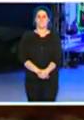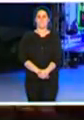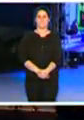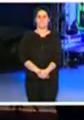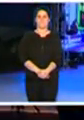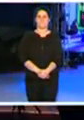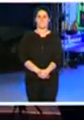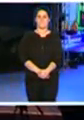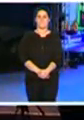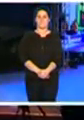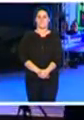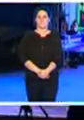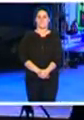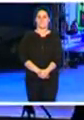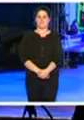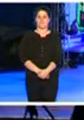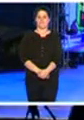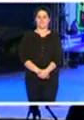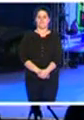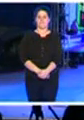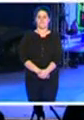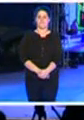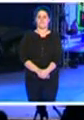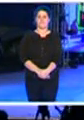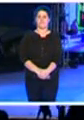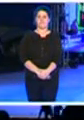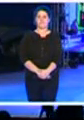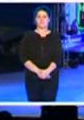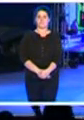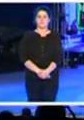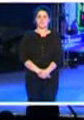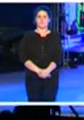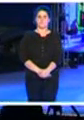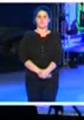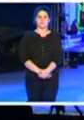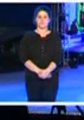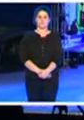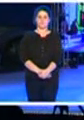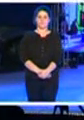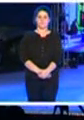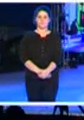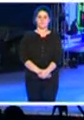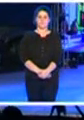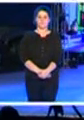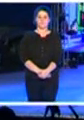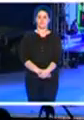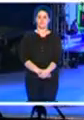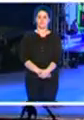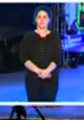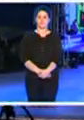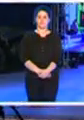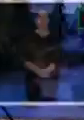Apuradito sí que estuvo hasta casi el último segundo. Unos 15 segundos le restaron. Bien, dentro de la norma, como ven, también